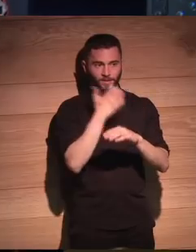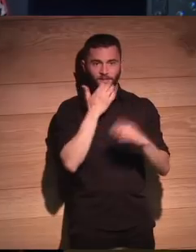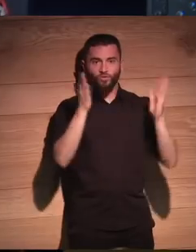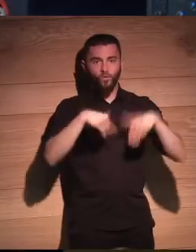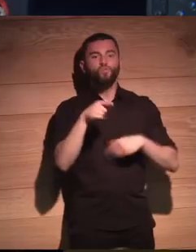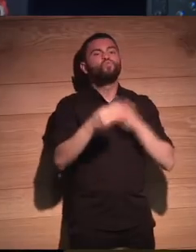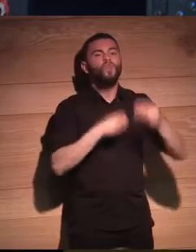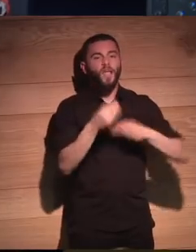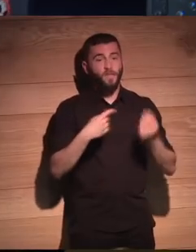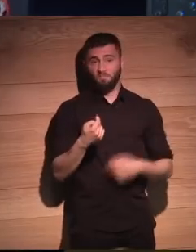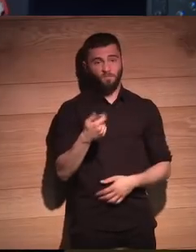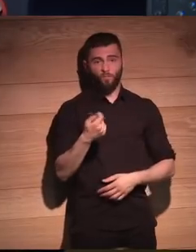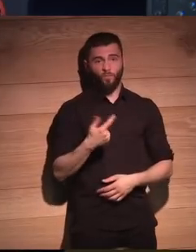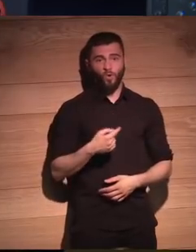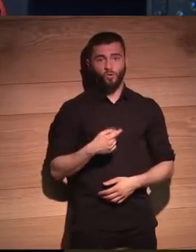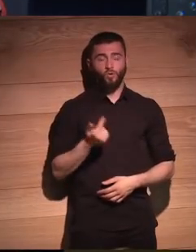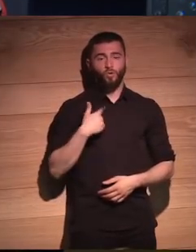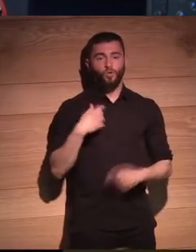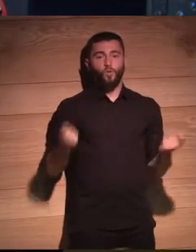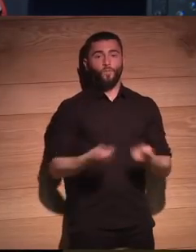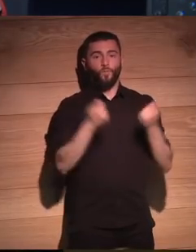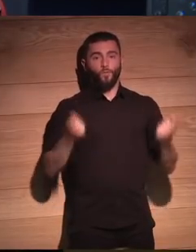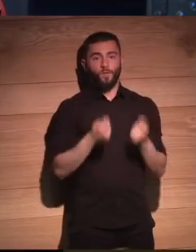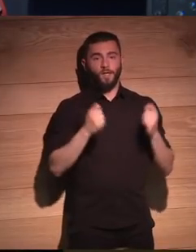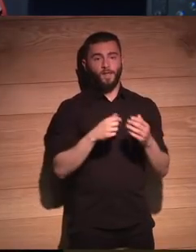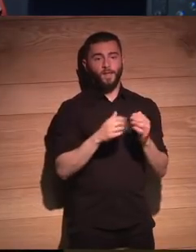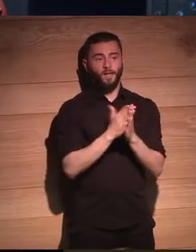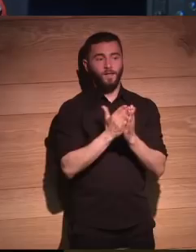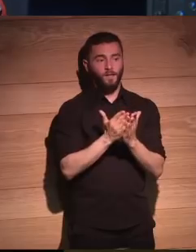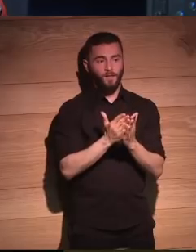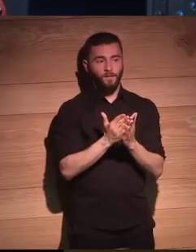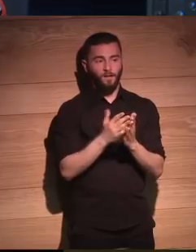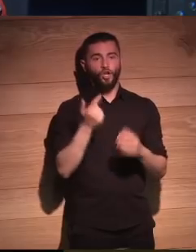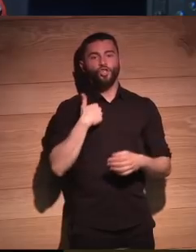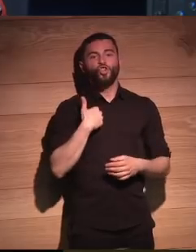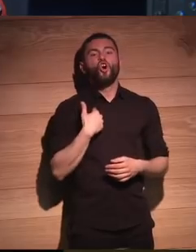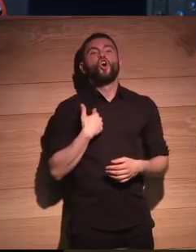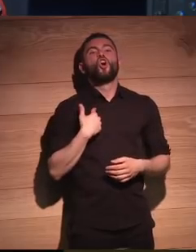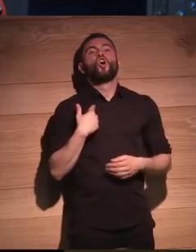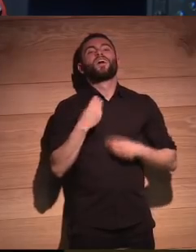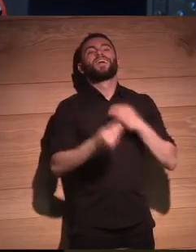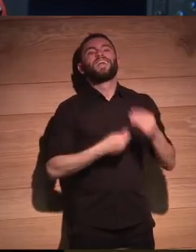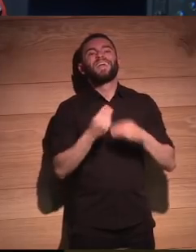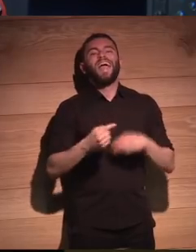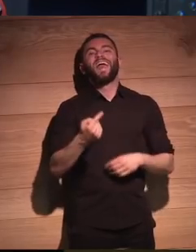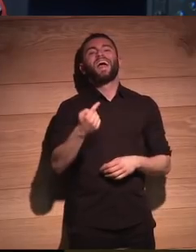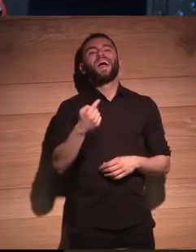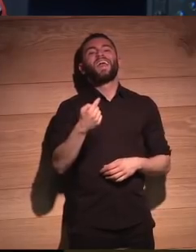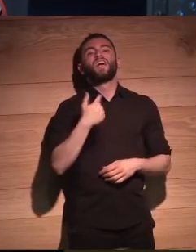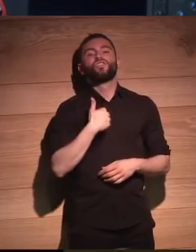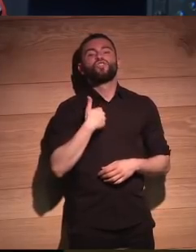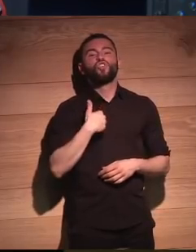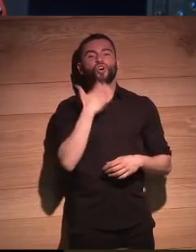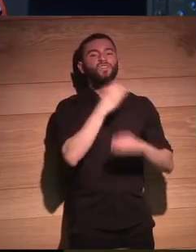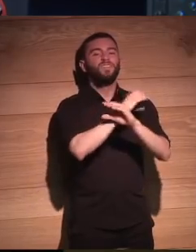tienes, tengo ¿no? publicada una antología que se llama ¿Qué haría yo sin mis tebeos? Precisamente en Valladolid. ¿Tú eres de Valladolid, no, Anneke? No, de